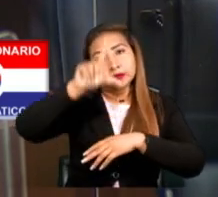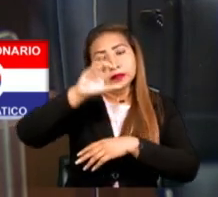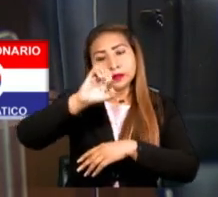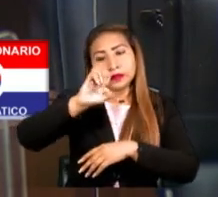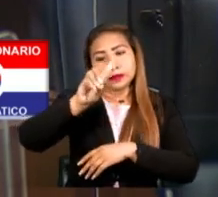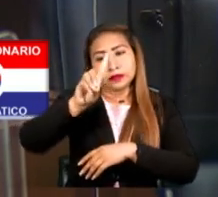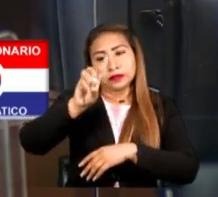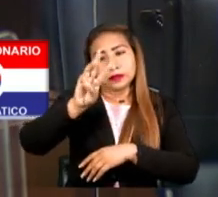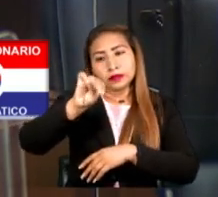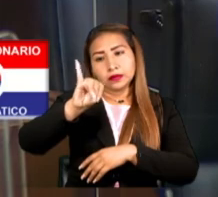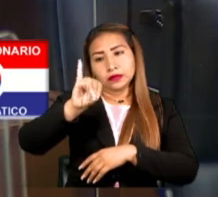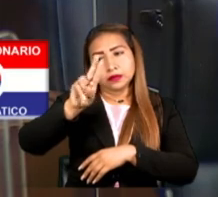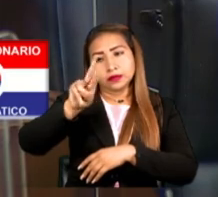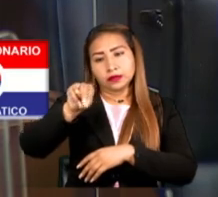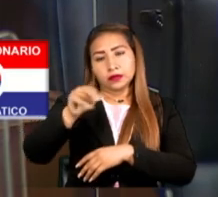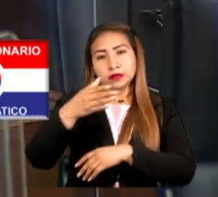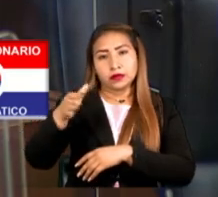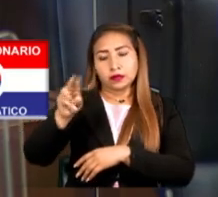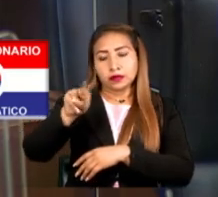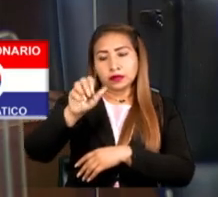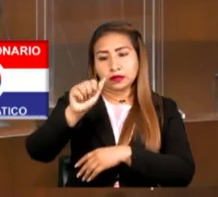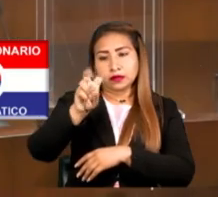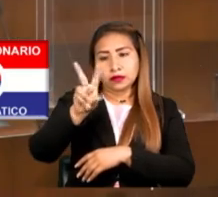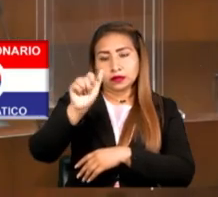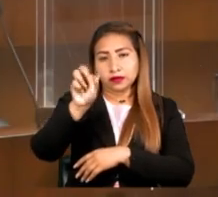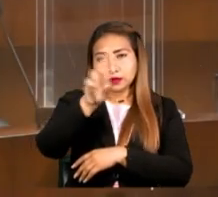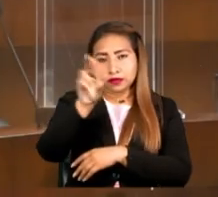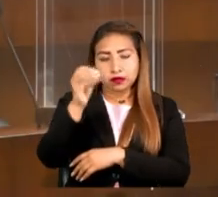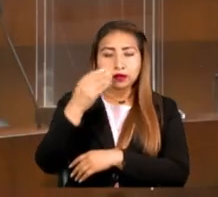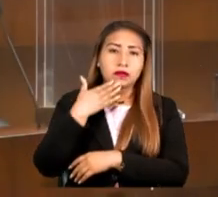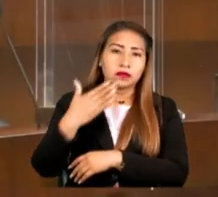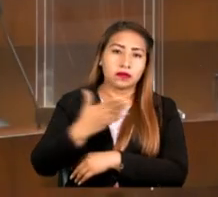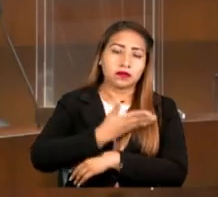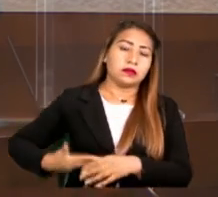Edwin Navarro. Gracias, señor presidente. Gracias, diputado.